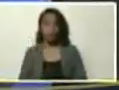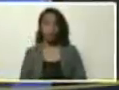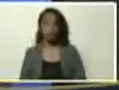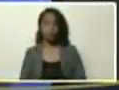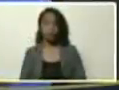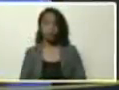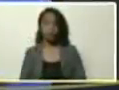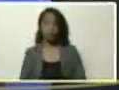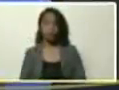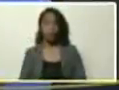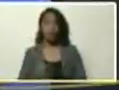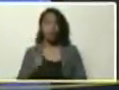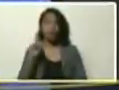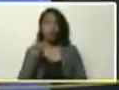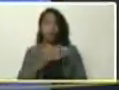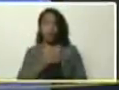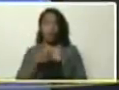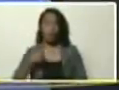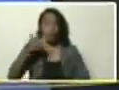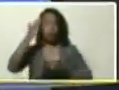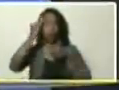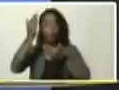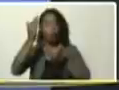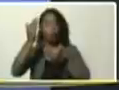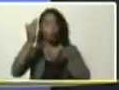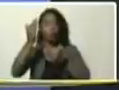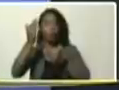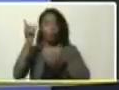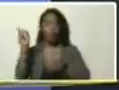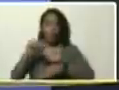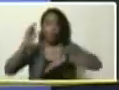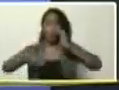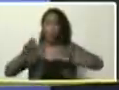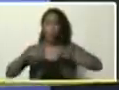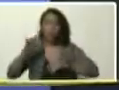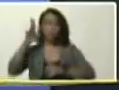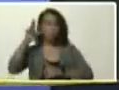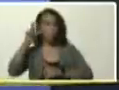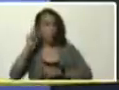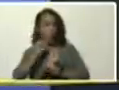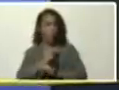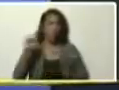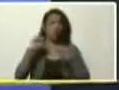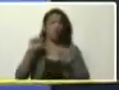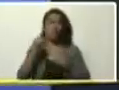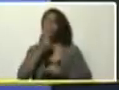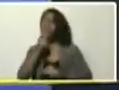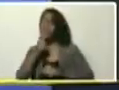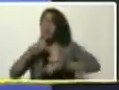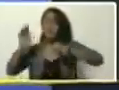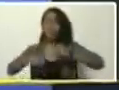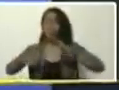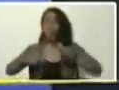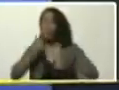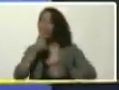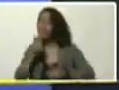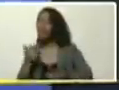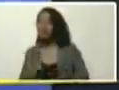quiero saludar. Ese tambor suena duro, vale. ¿Quién toca tambor?